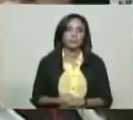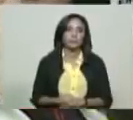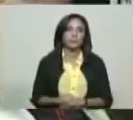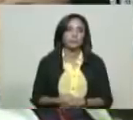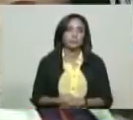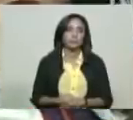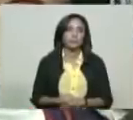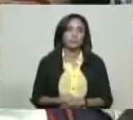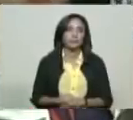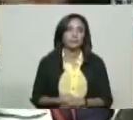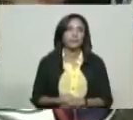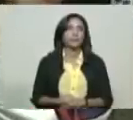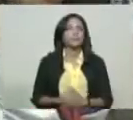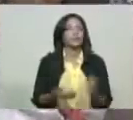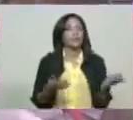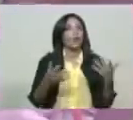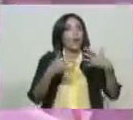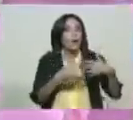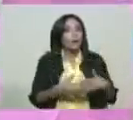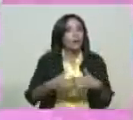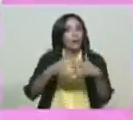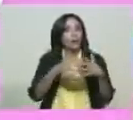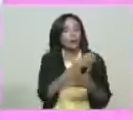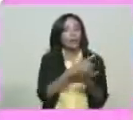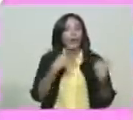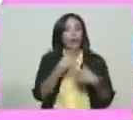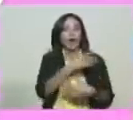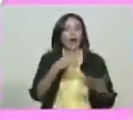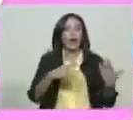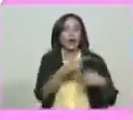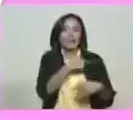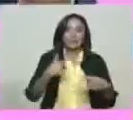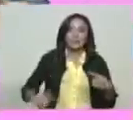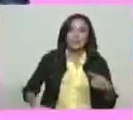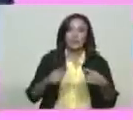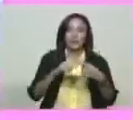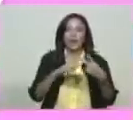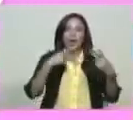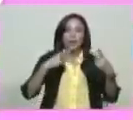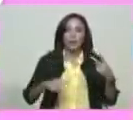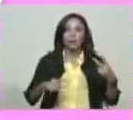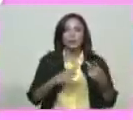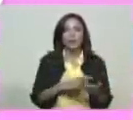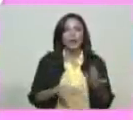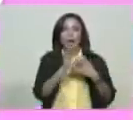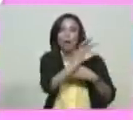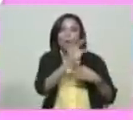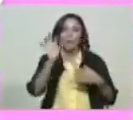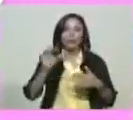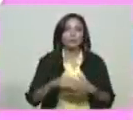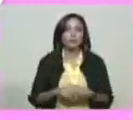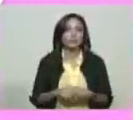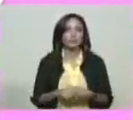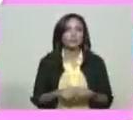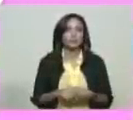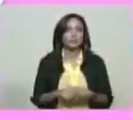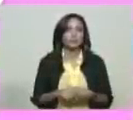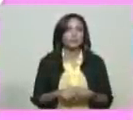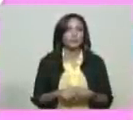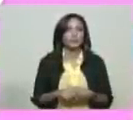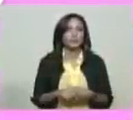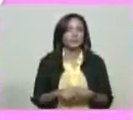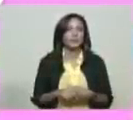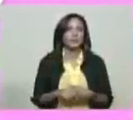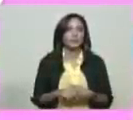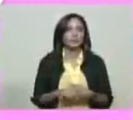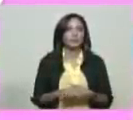Si Estados Unidos es capaz de retar a Rusia, a China, las grandes potencias, no las puede detener ya.